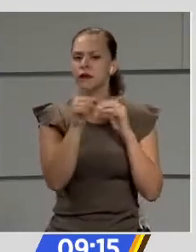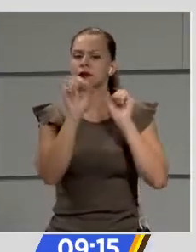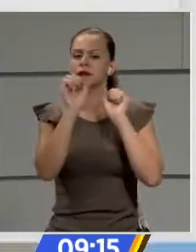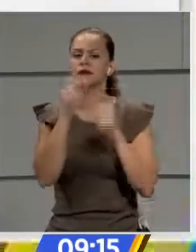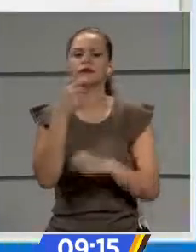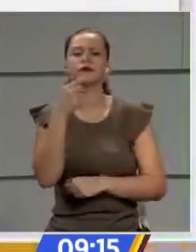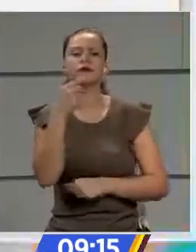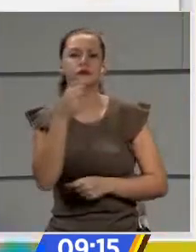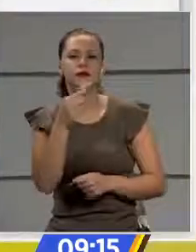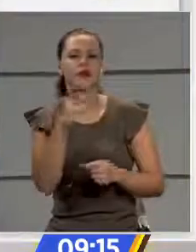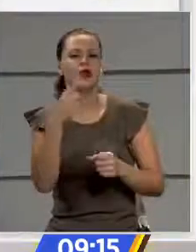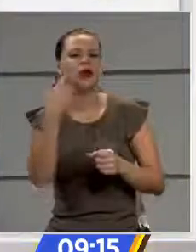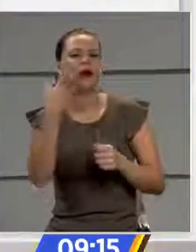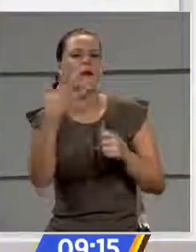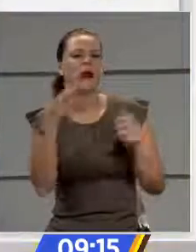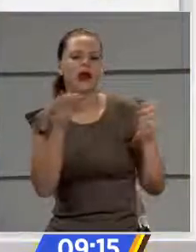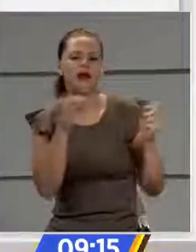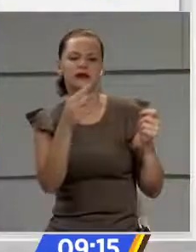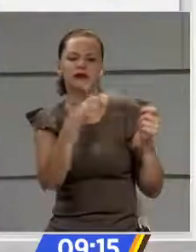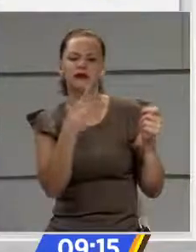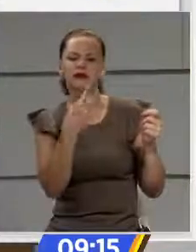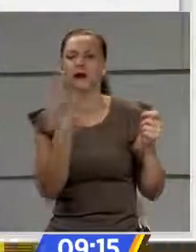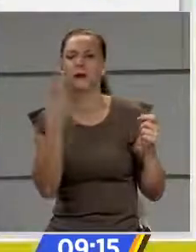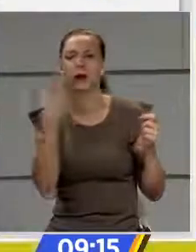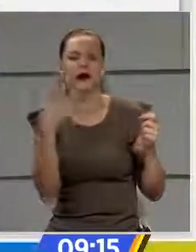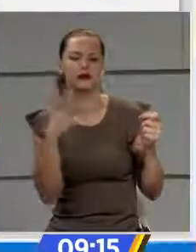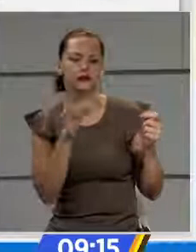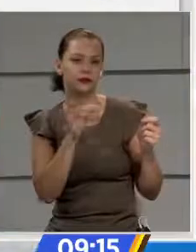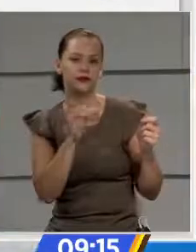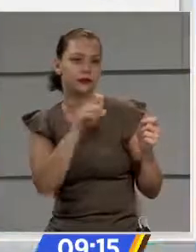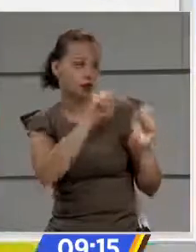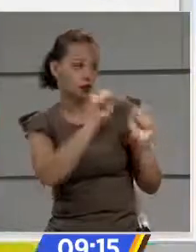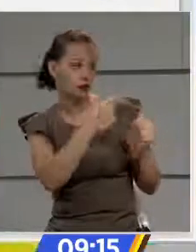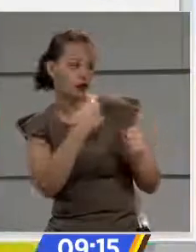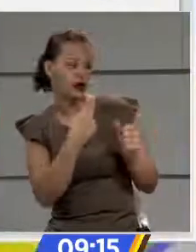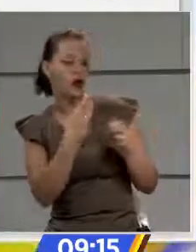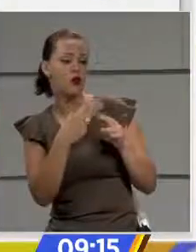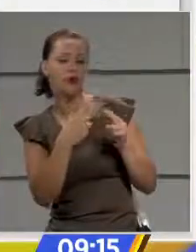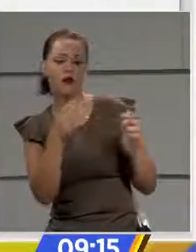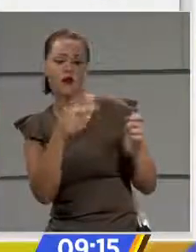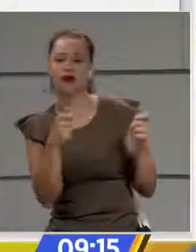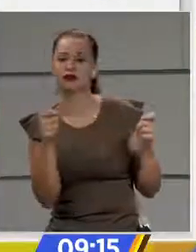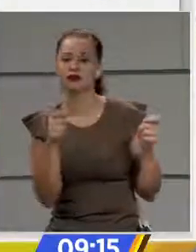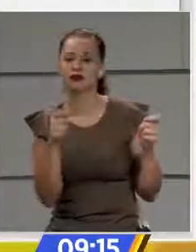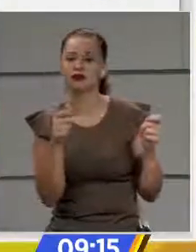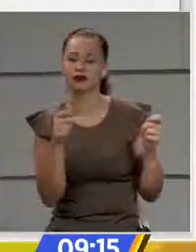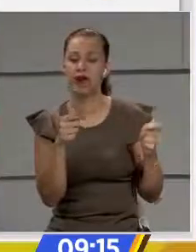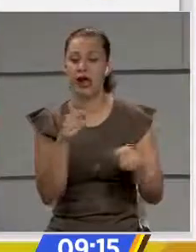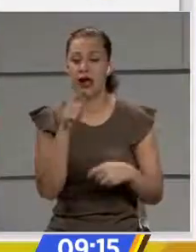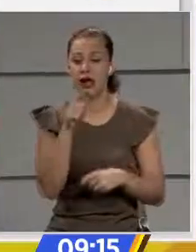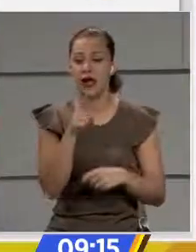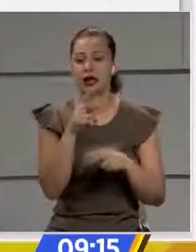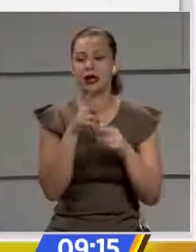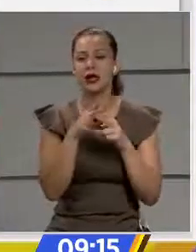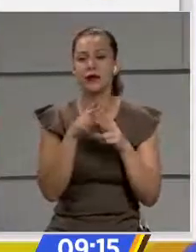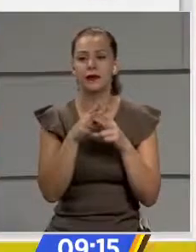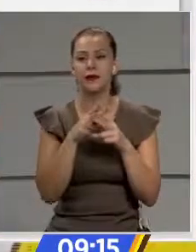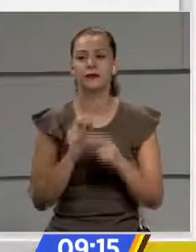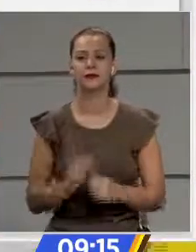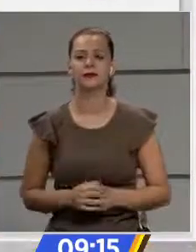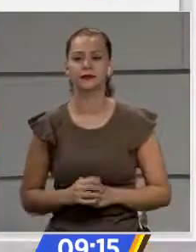decir a qué se les parecen estos órganos. Vamos a ver, Caro, ¿me puede decir usted cómo se llama este órgano? Ese órgano